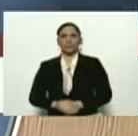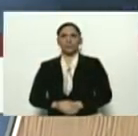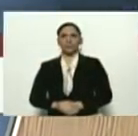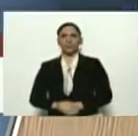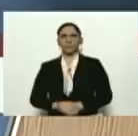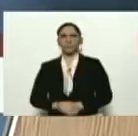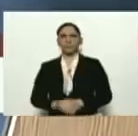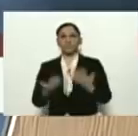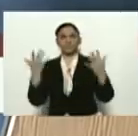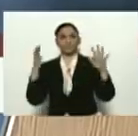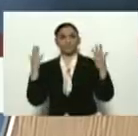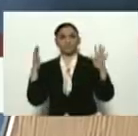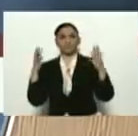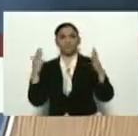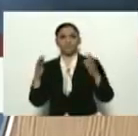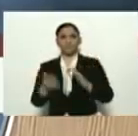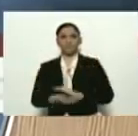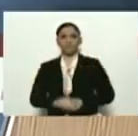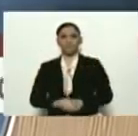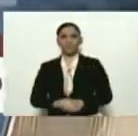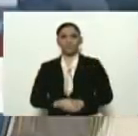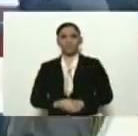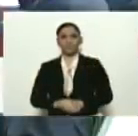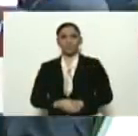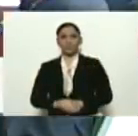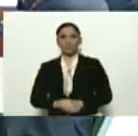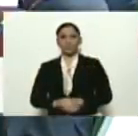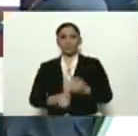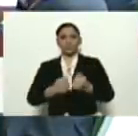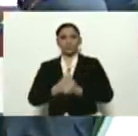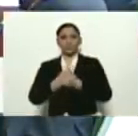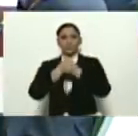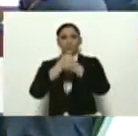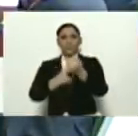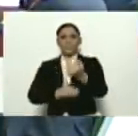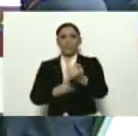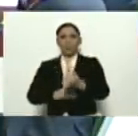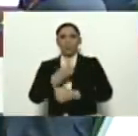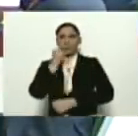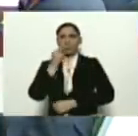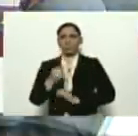Bueno, aplausos. Querido hermano,